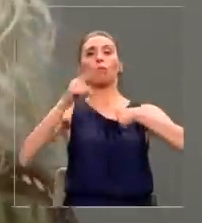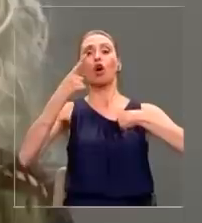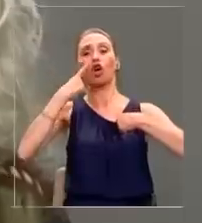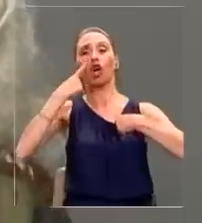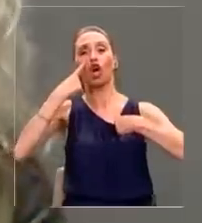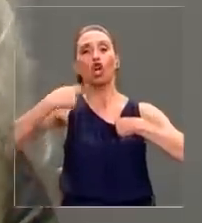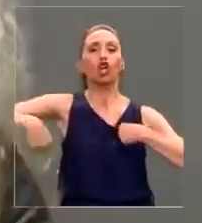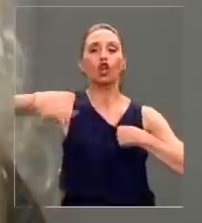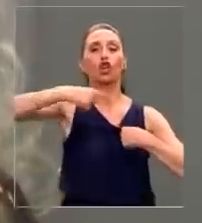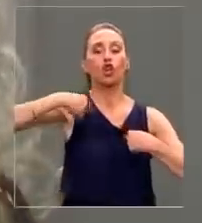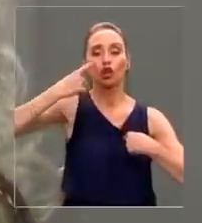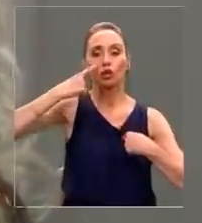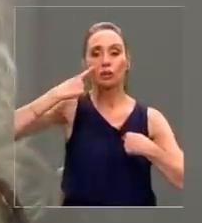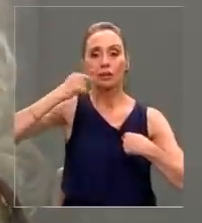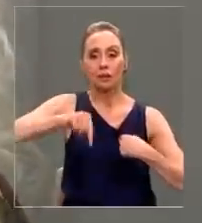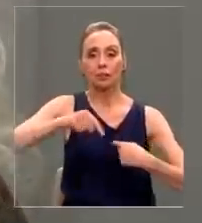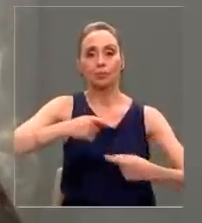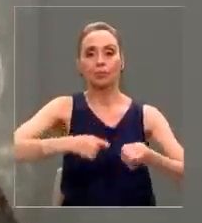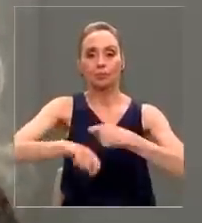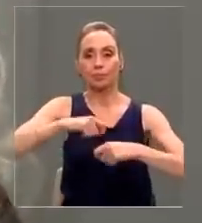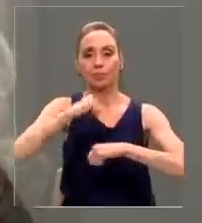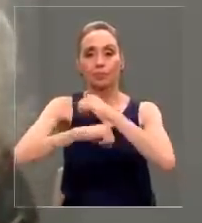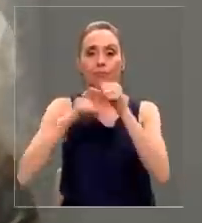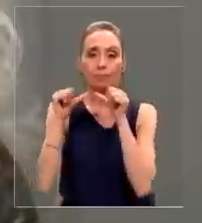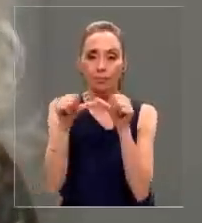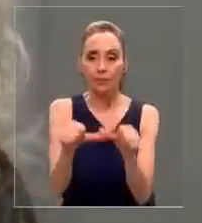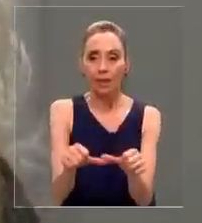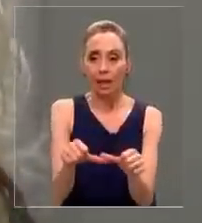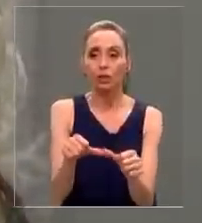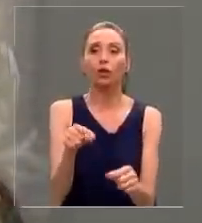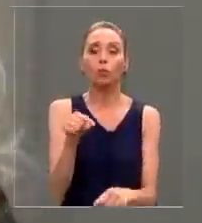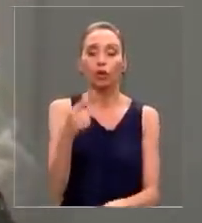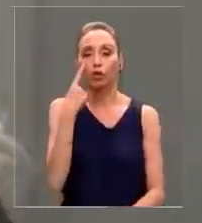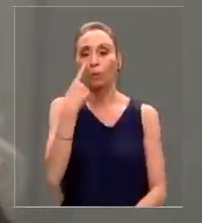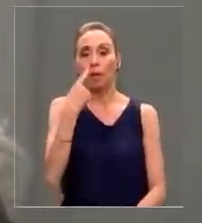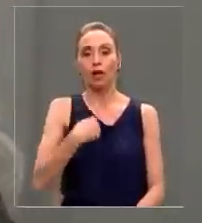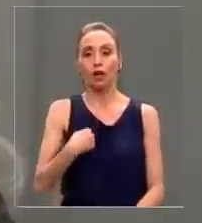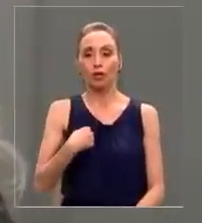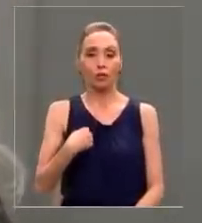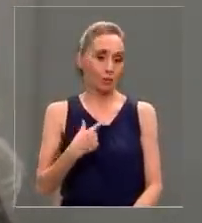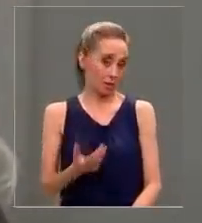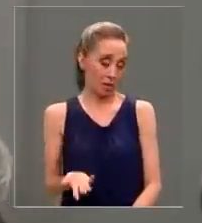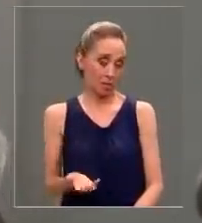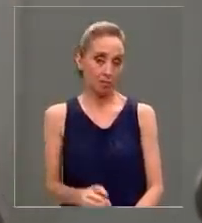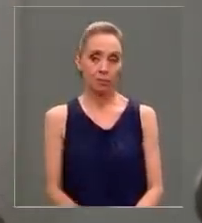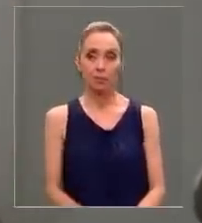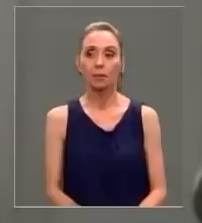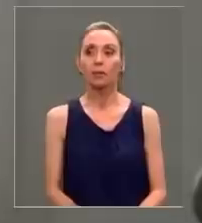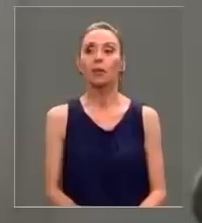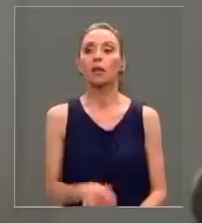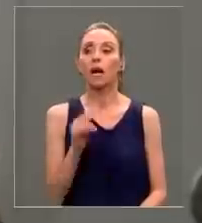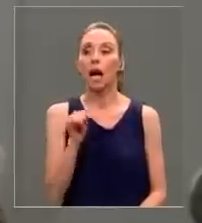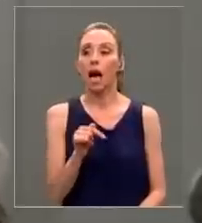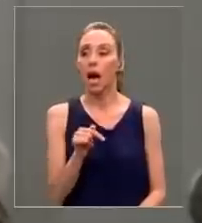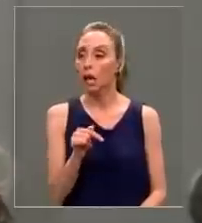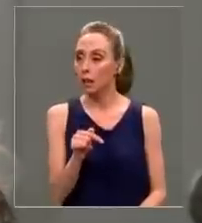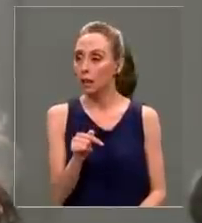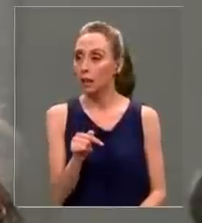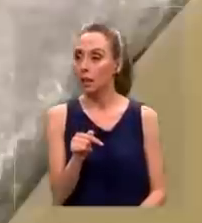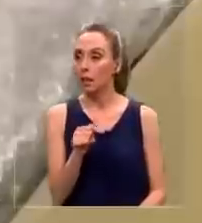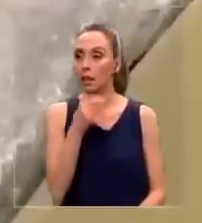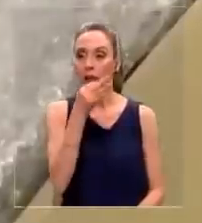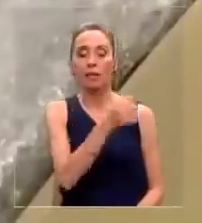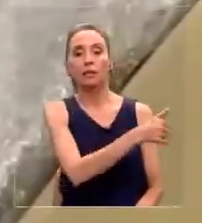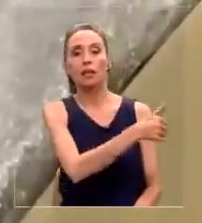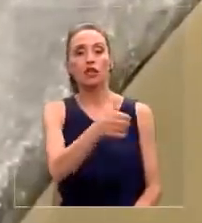conocida aquí por los años que llevo, porque por eso soy conocida más que nada, porque de aquí que te reciben a todo